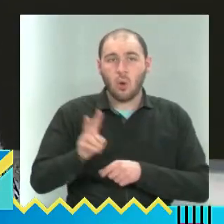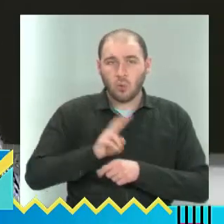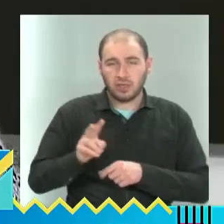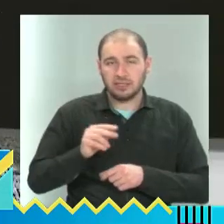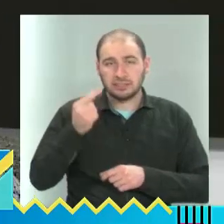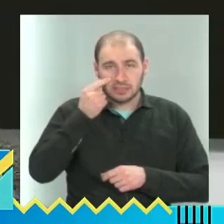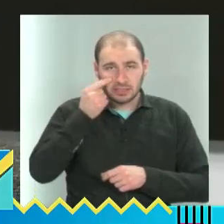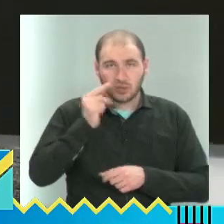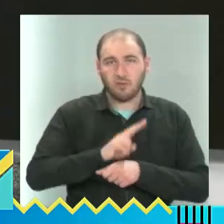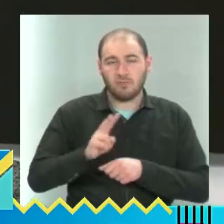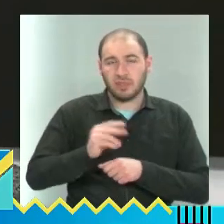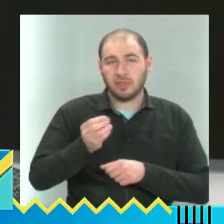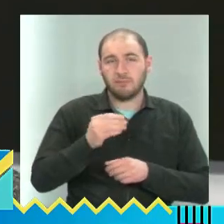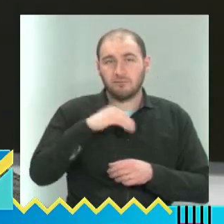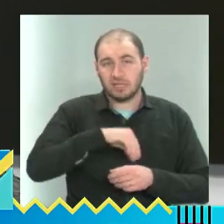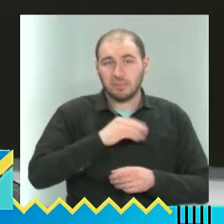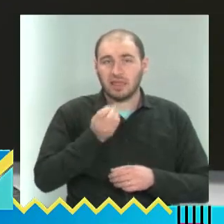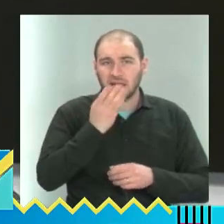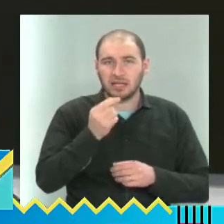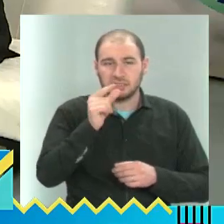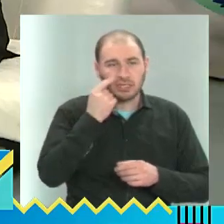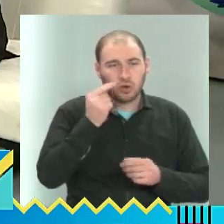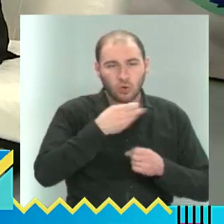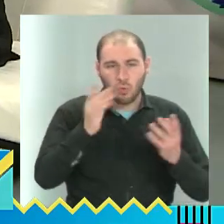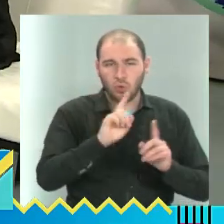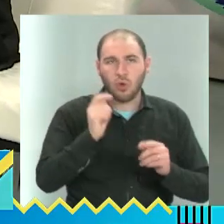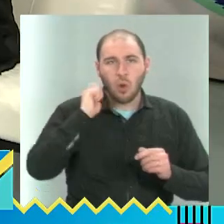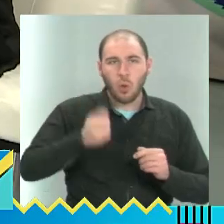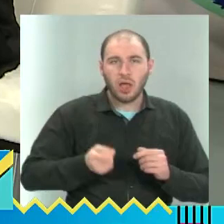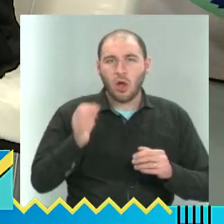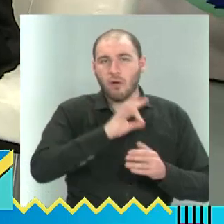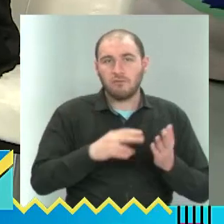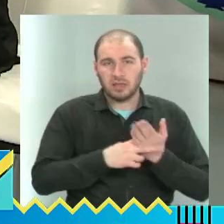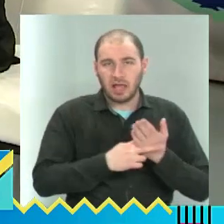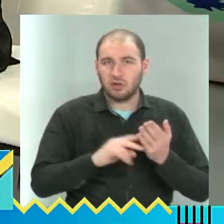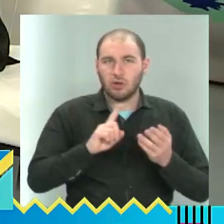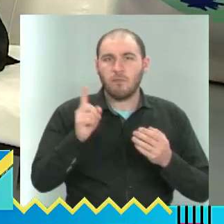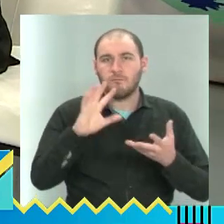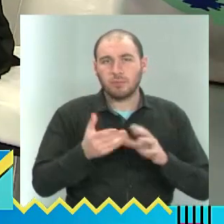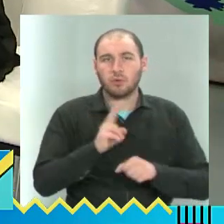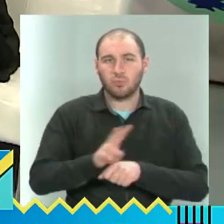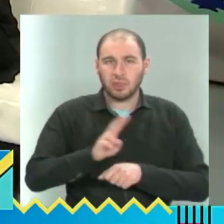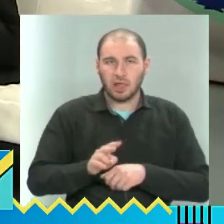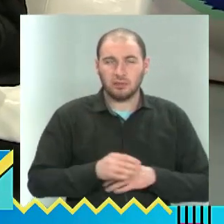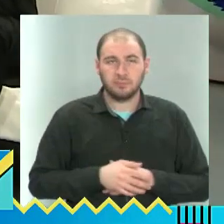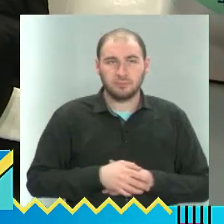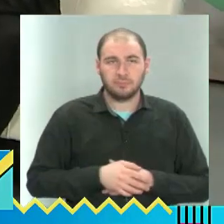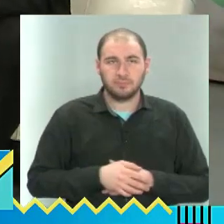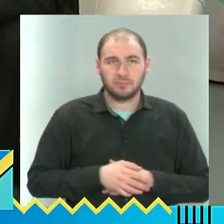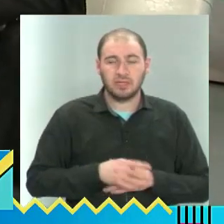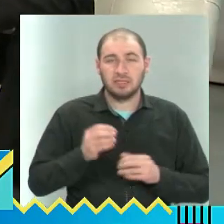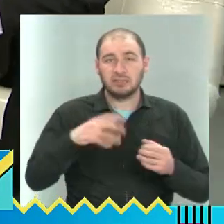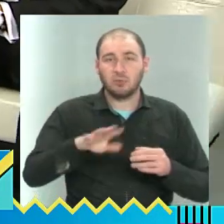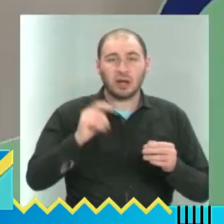testigos víctimas no declaran como un testigo común frente al juez o al fiscal, sino un sistema de protección que se llama